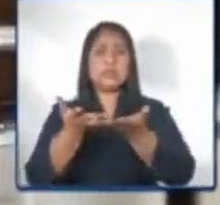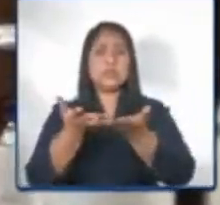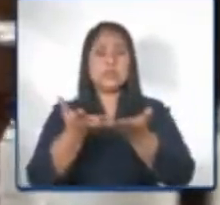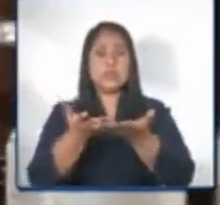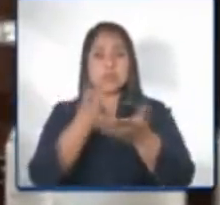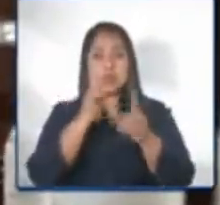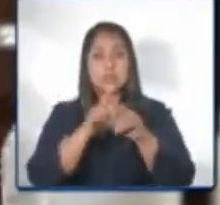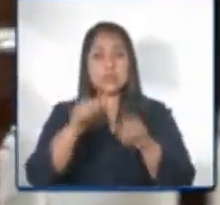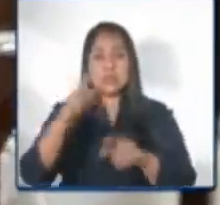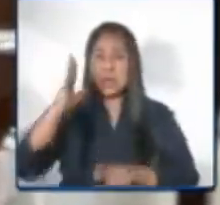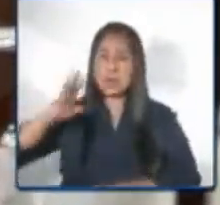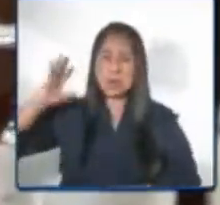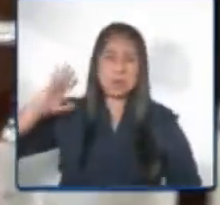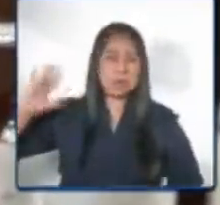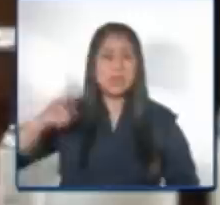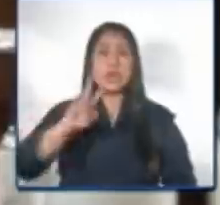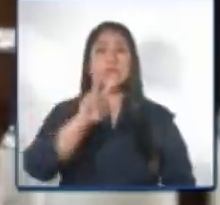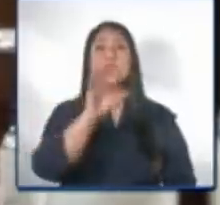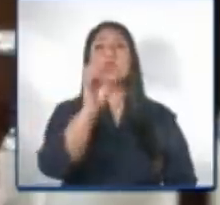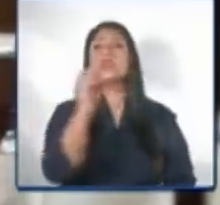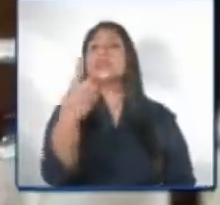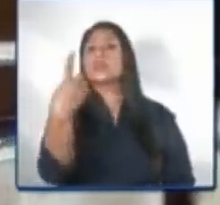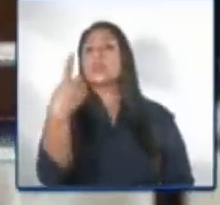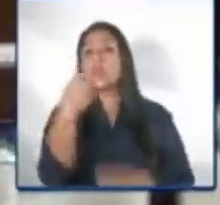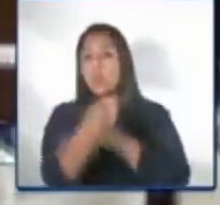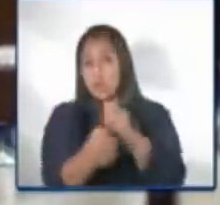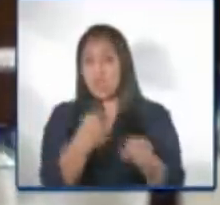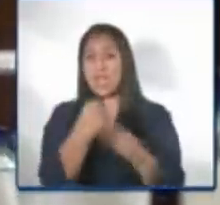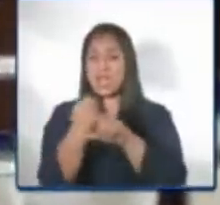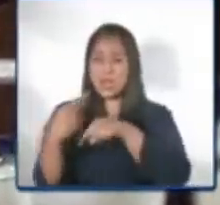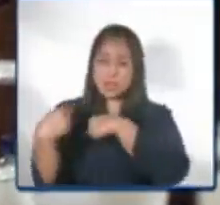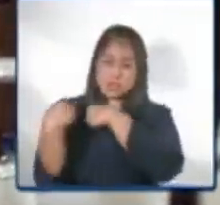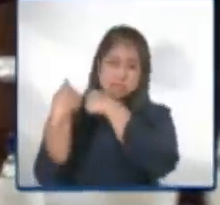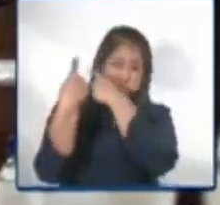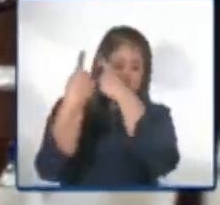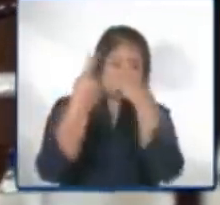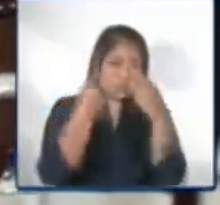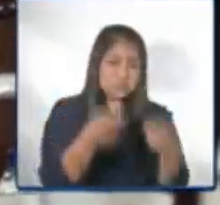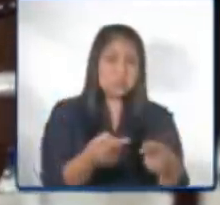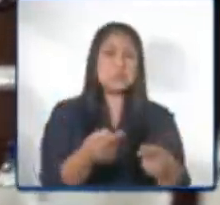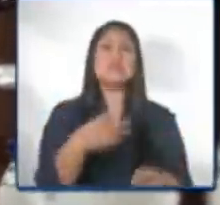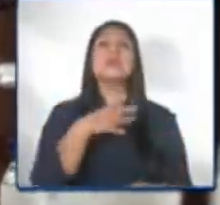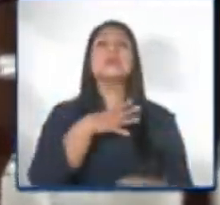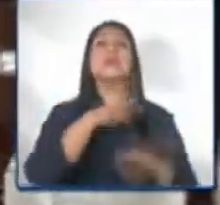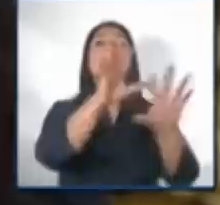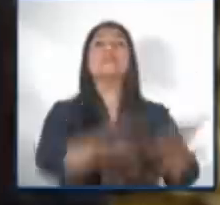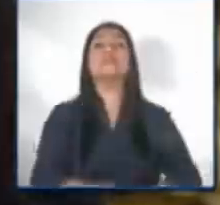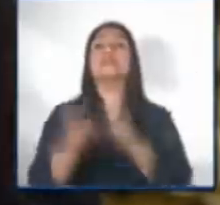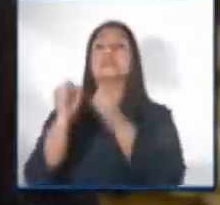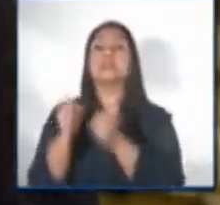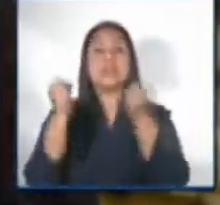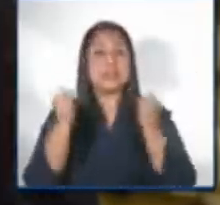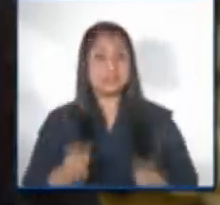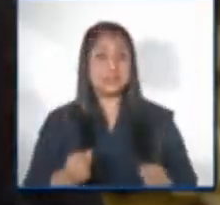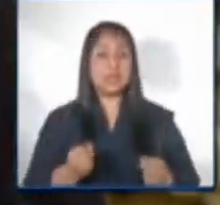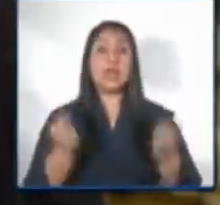desde Atanasio Tzul, 201 años, para decir, nos llevamos la silla. Pero no